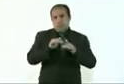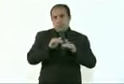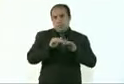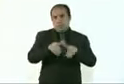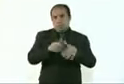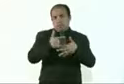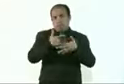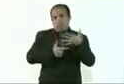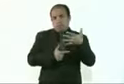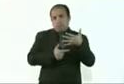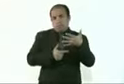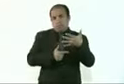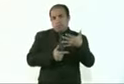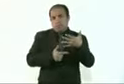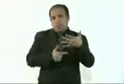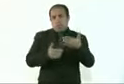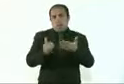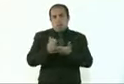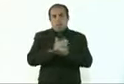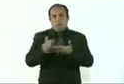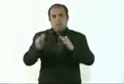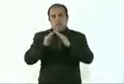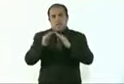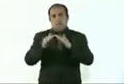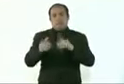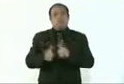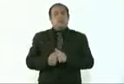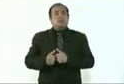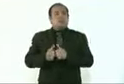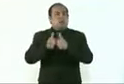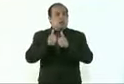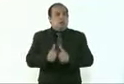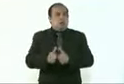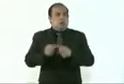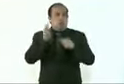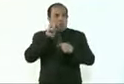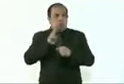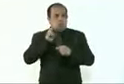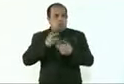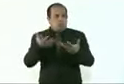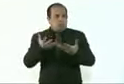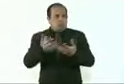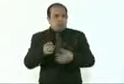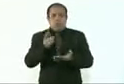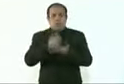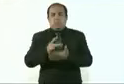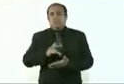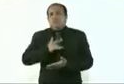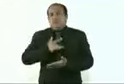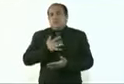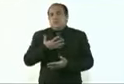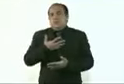más los que están, digamos, en casa sin una prueba, solo con los síntomas?